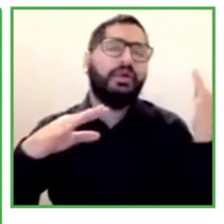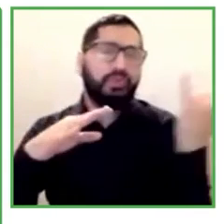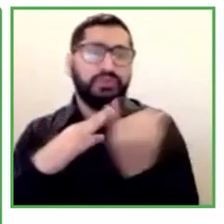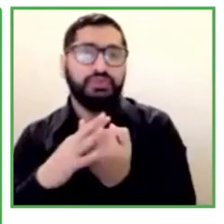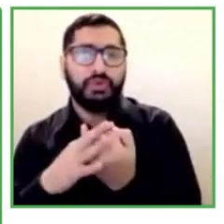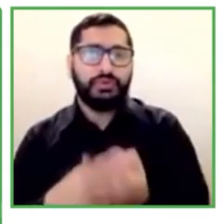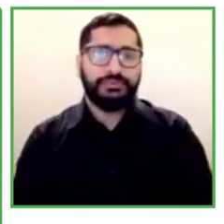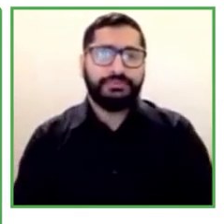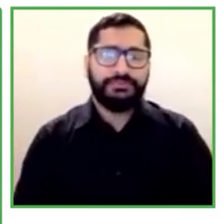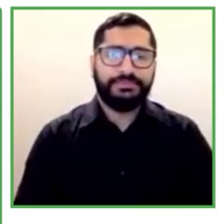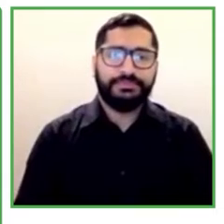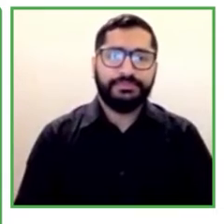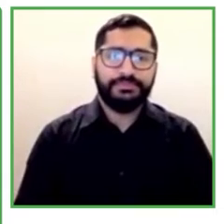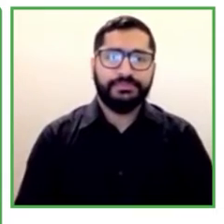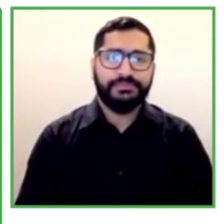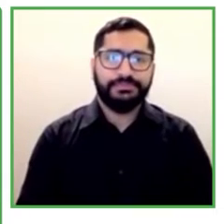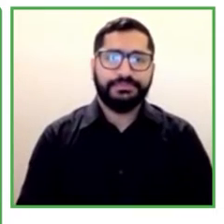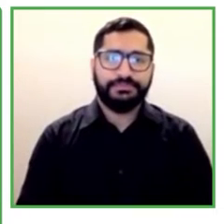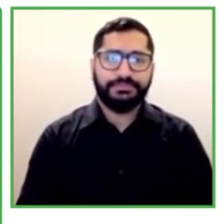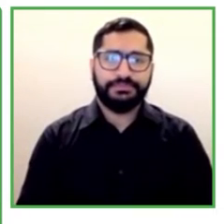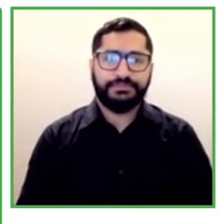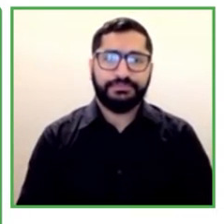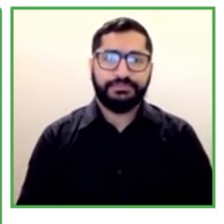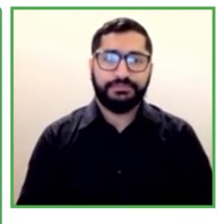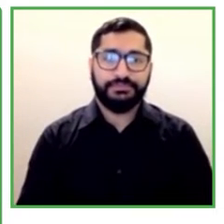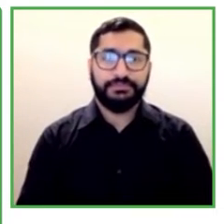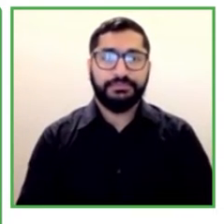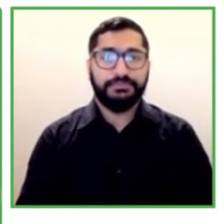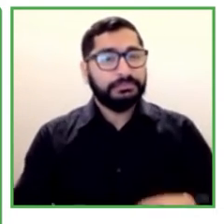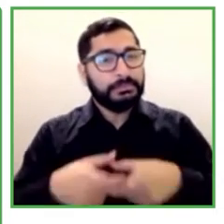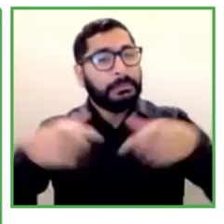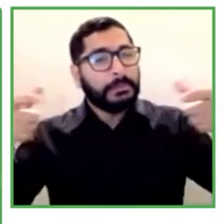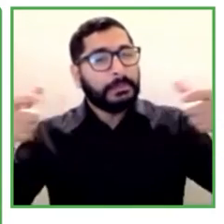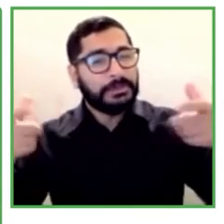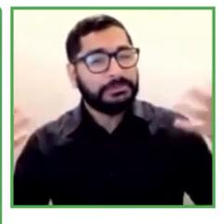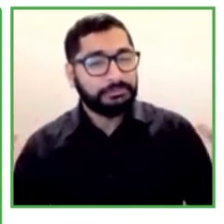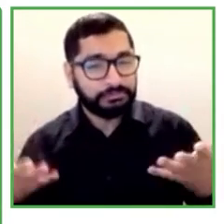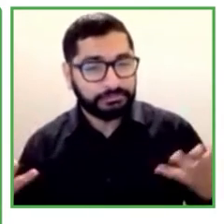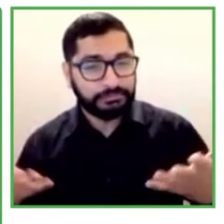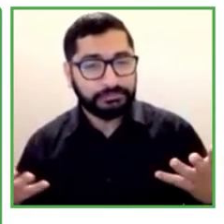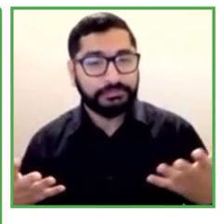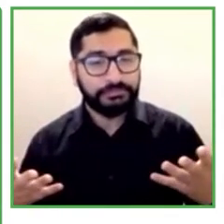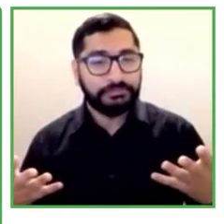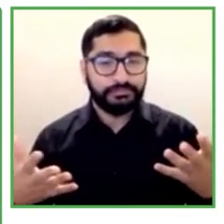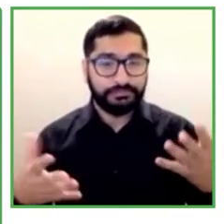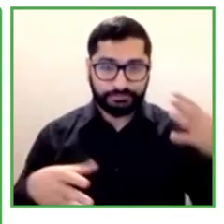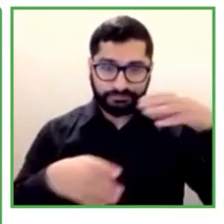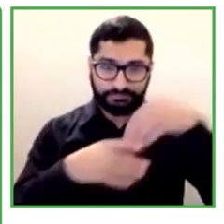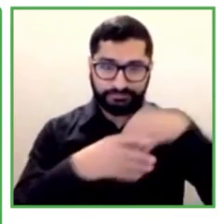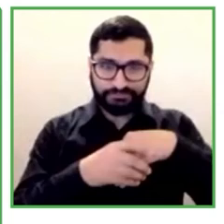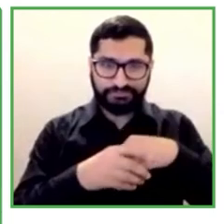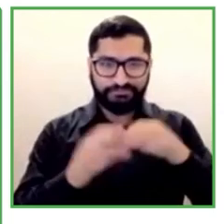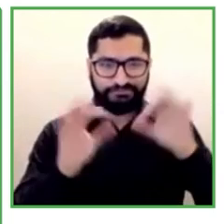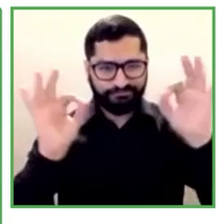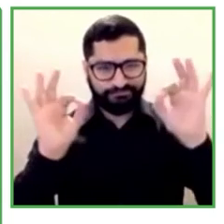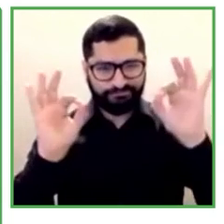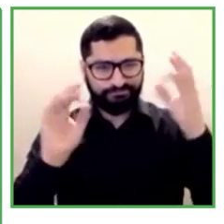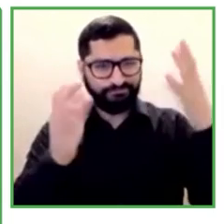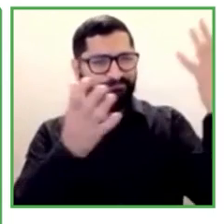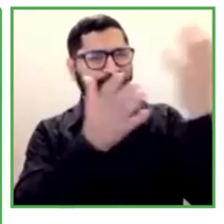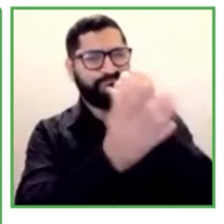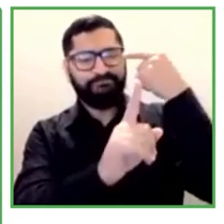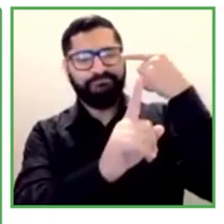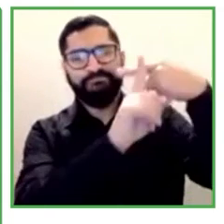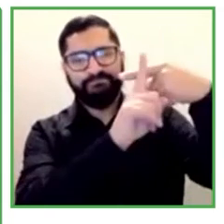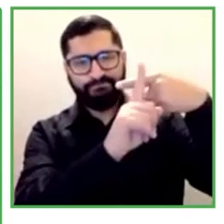La mayoría lo han ganado desde el Great Place to Work Institute, así que estoy muy interesada en saber más acerca de este tema.